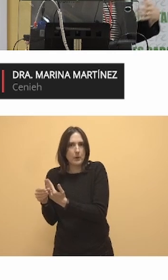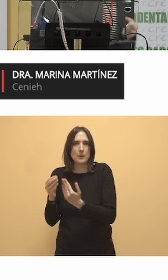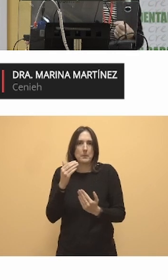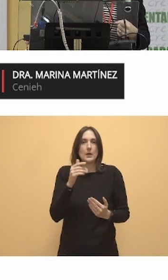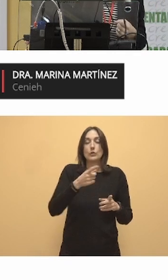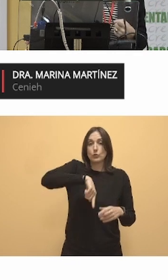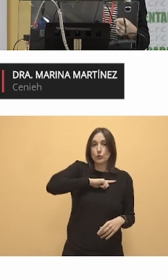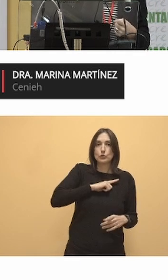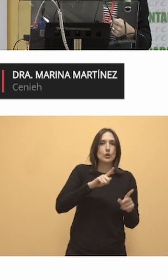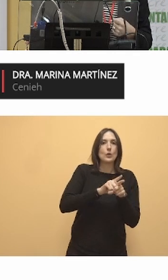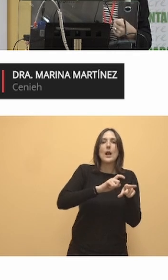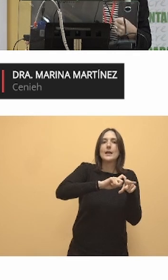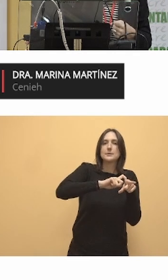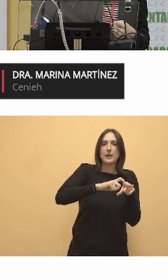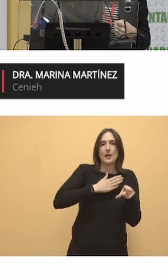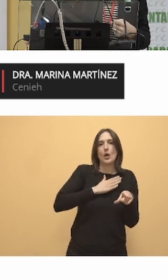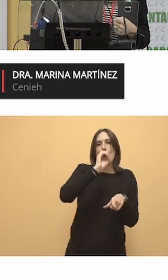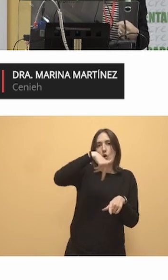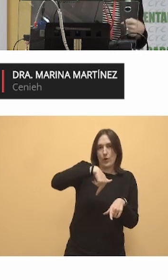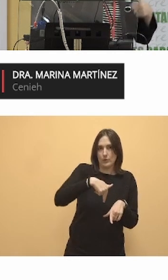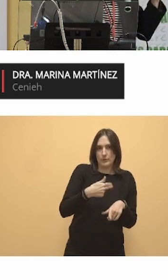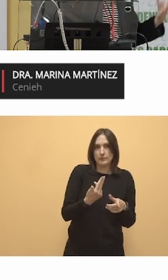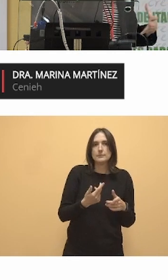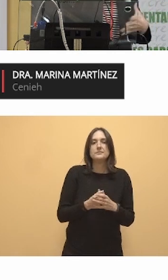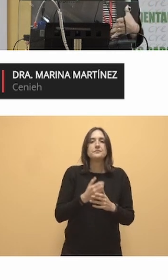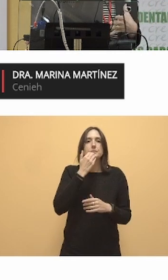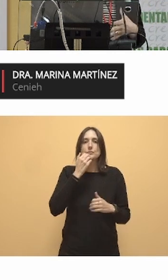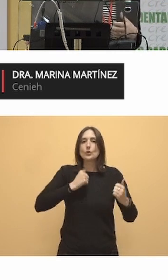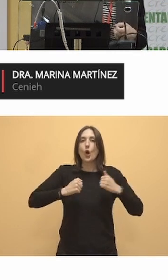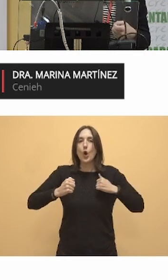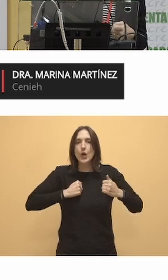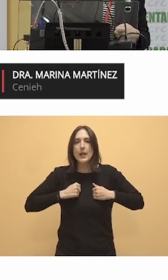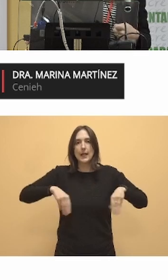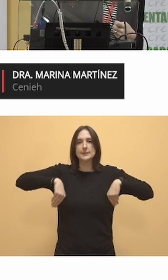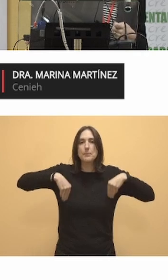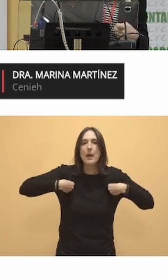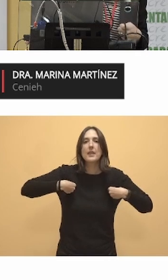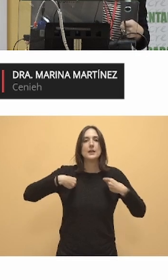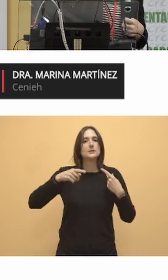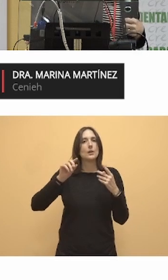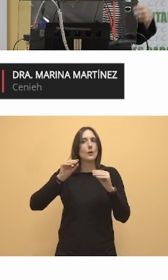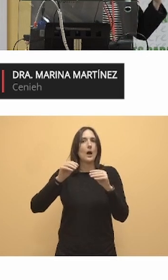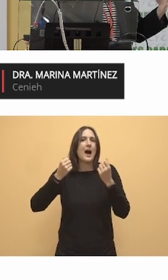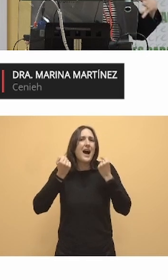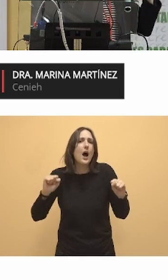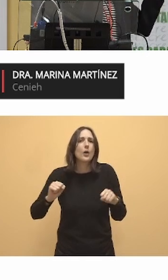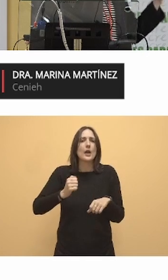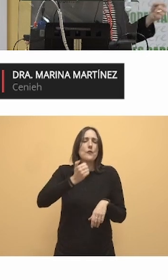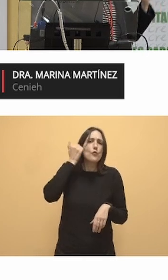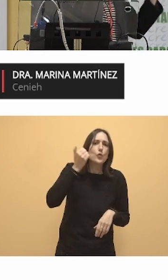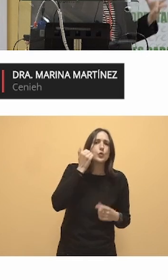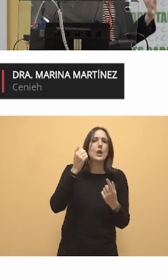sapiens y otras especies del género Homo. Por ejemplo, los gorilas y chimpancés, a pesar de consumir frutas, hojas